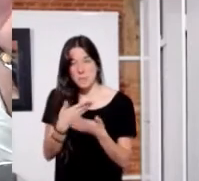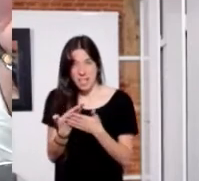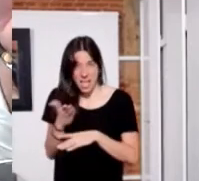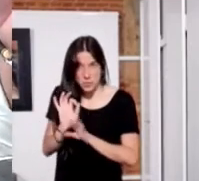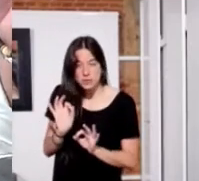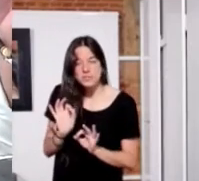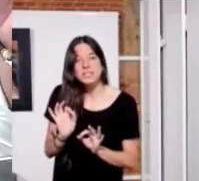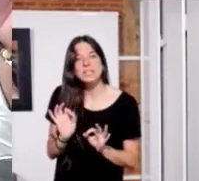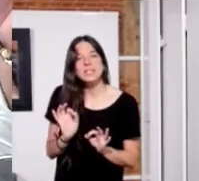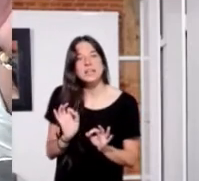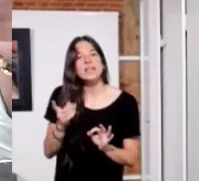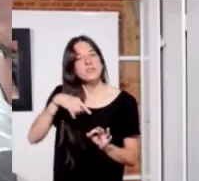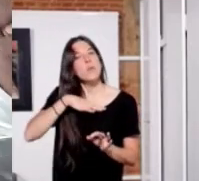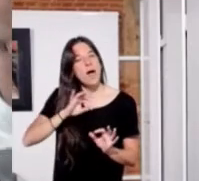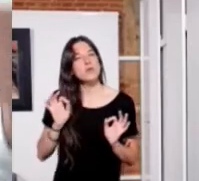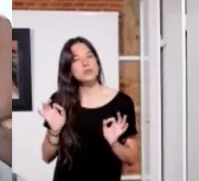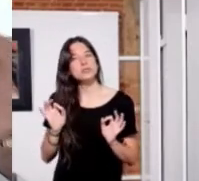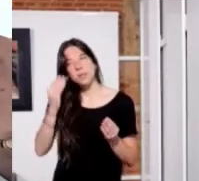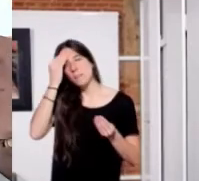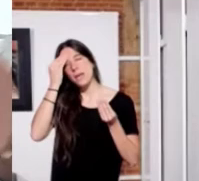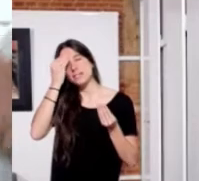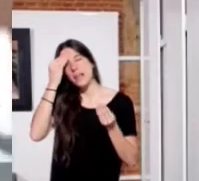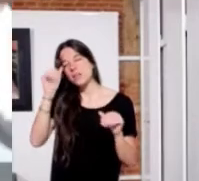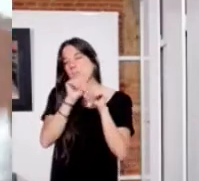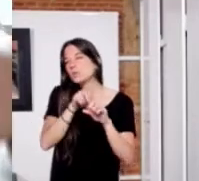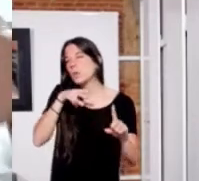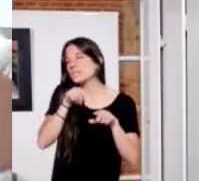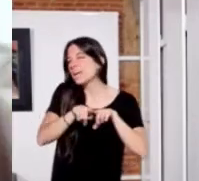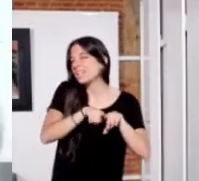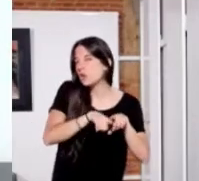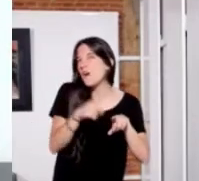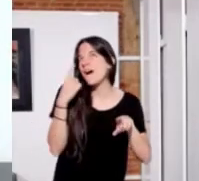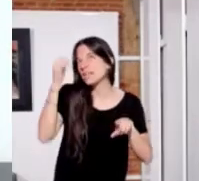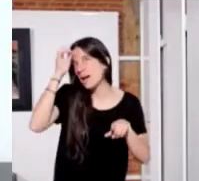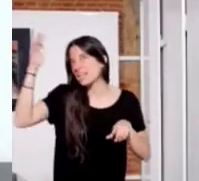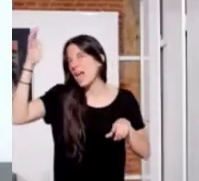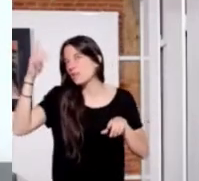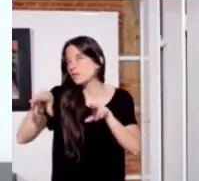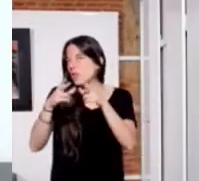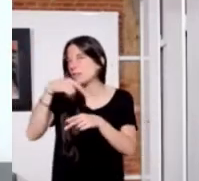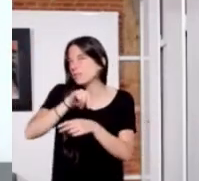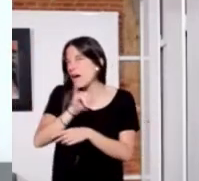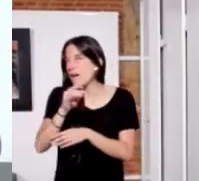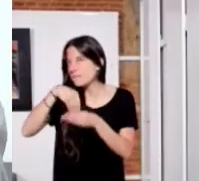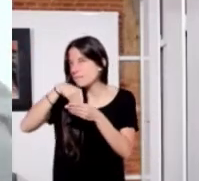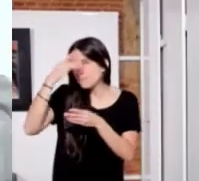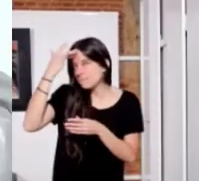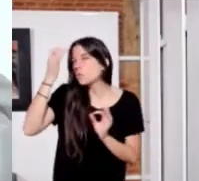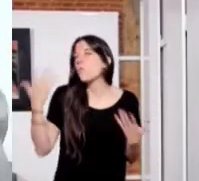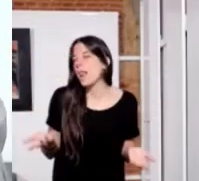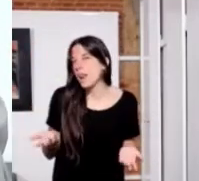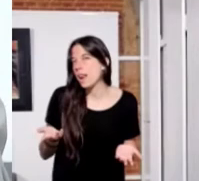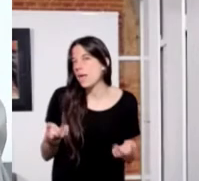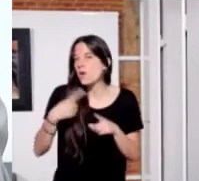que planteaba, seamos capaces de pensar críticamente en qué imaginarios sociales nos estamos moviendo, qué podemos